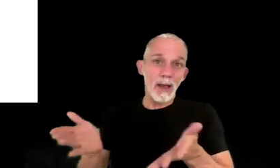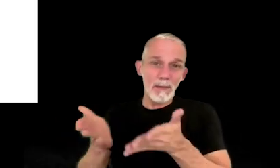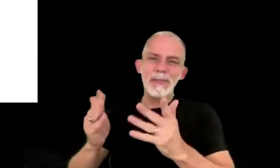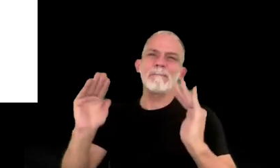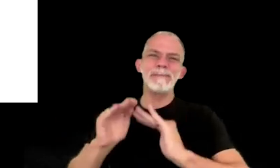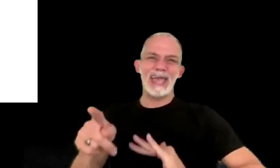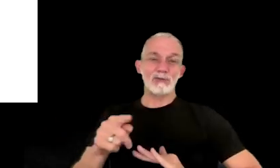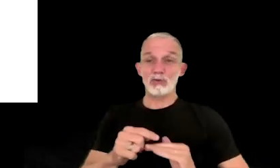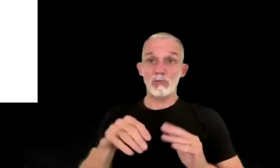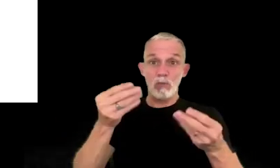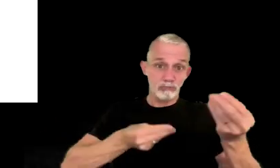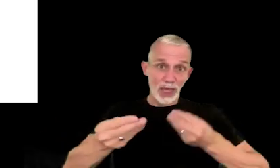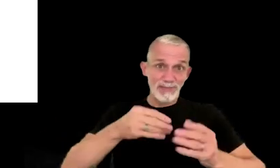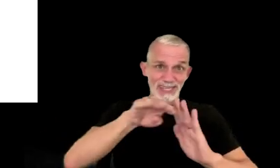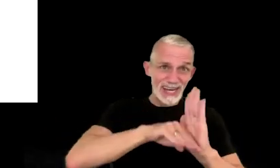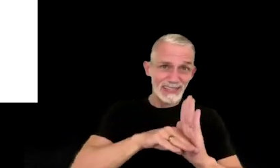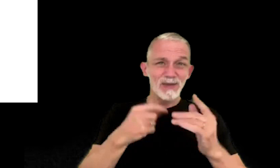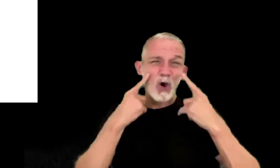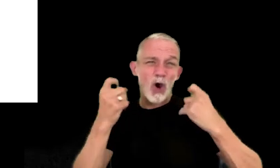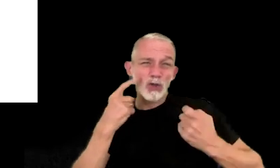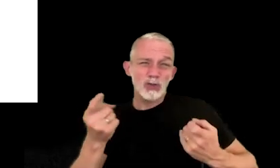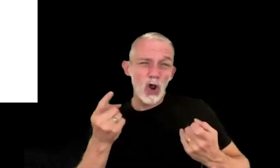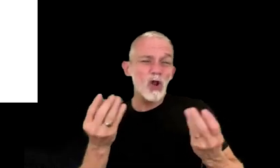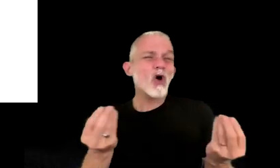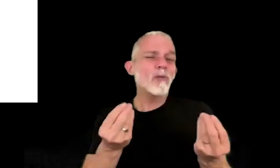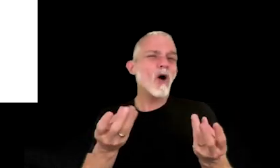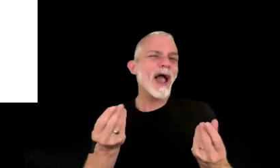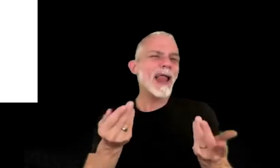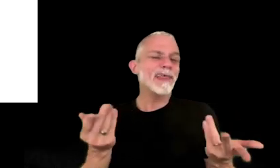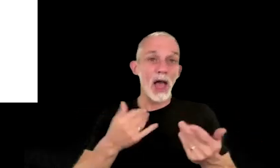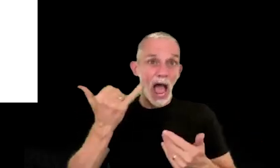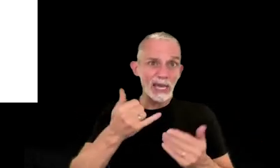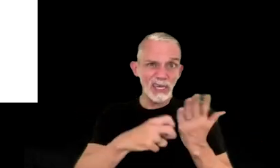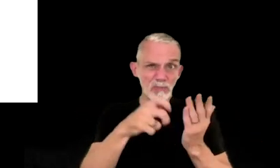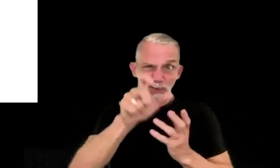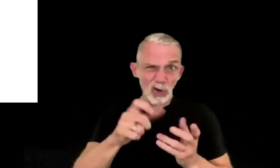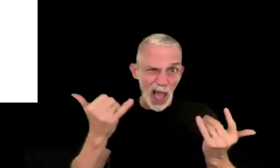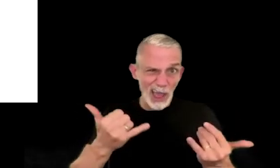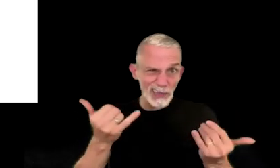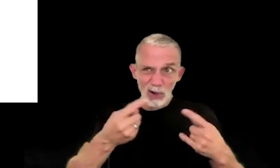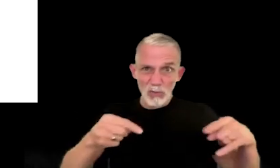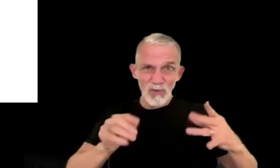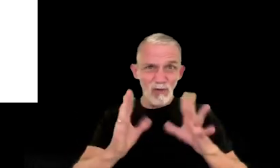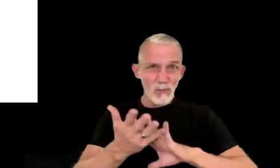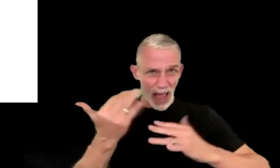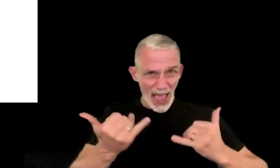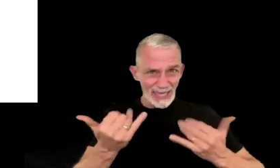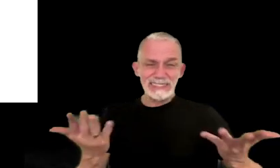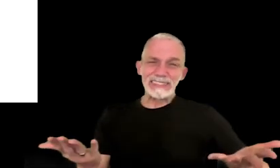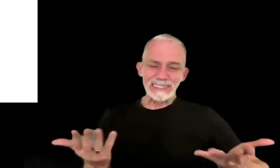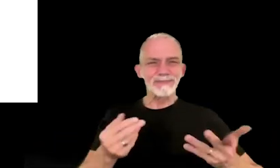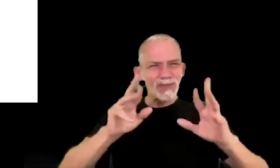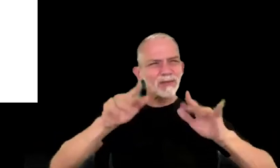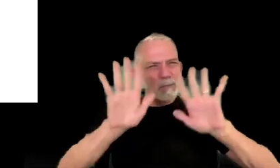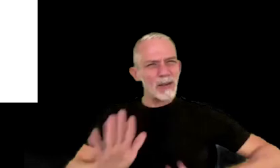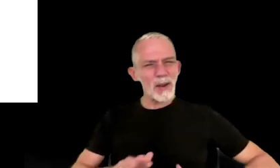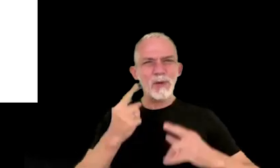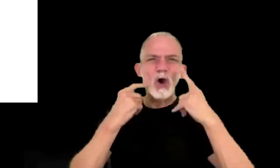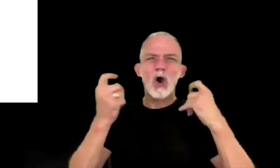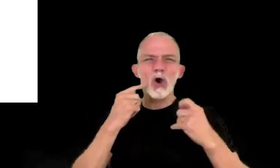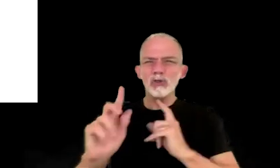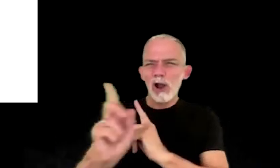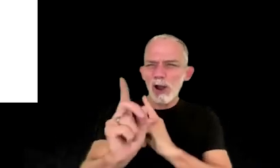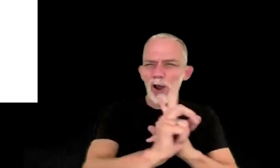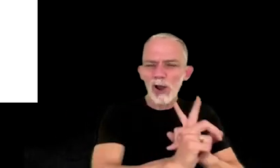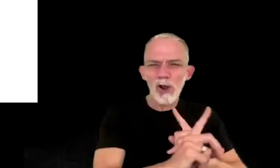Mecanismo administrativo, control por estándar, tengo los inspectores para hacerlo, tengo los elementos para hacerlo. Tengan en cuenta que es un control muy personalizado,